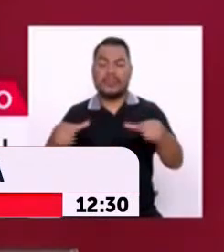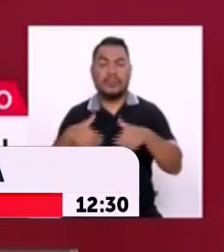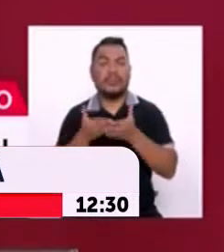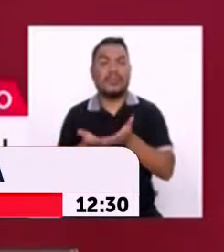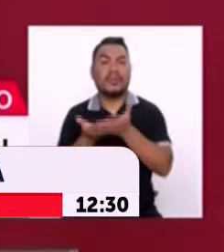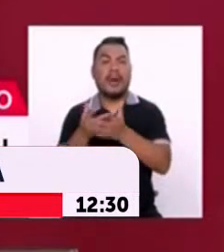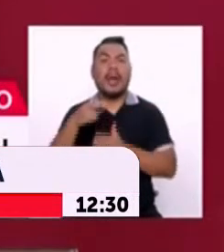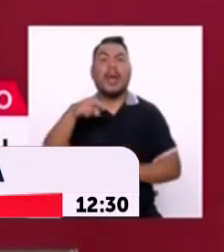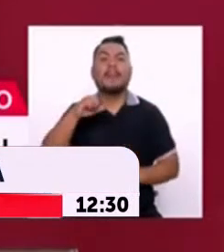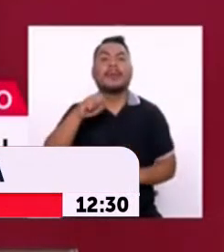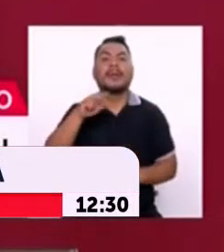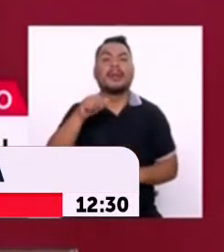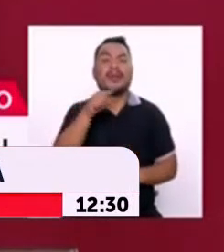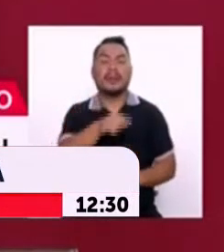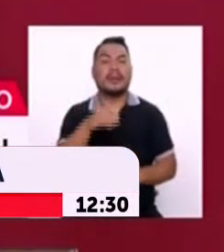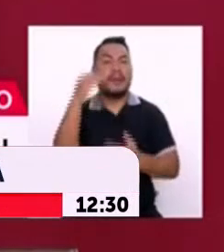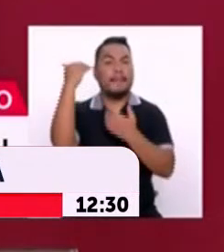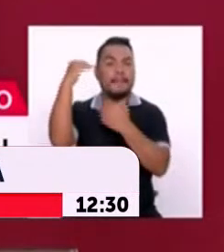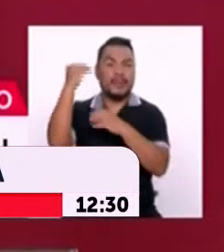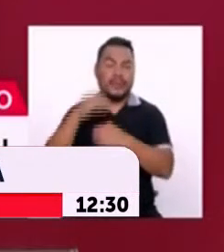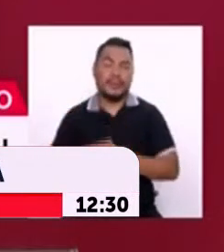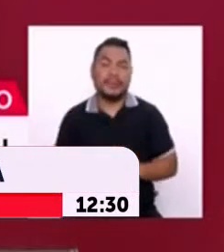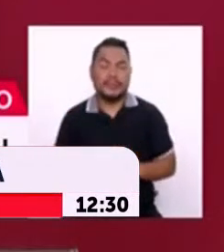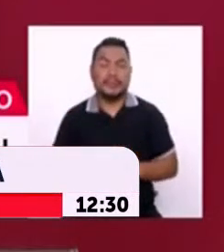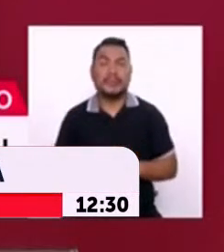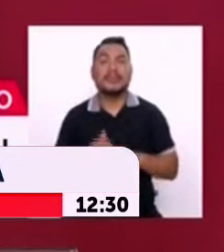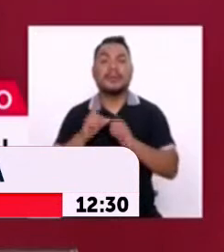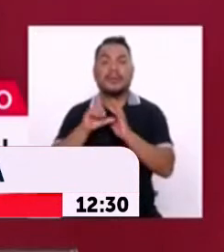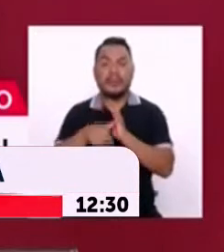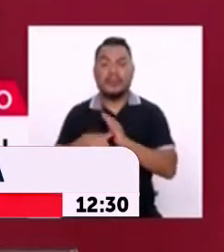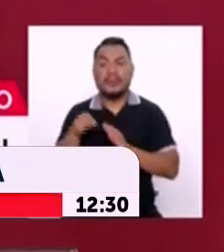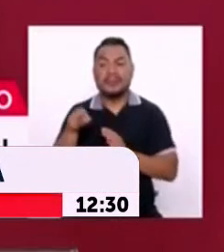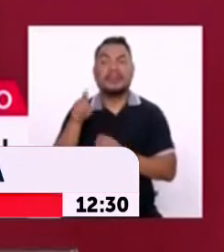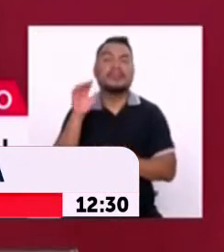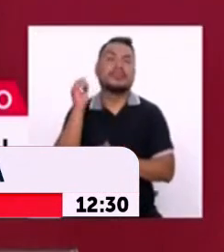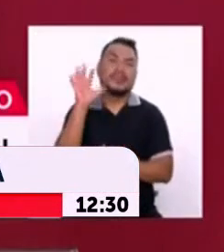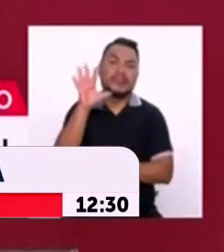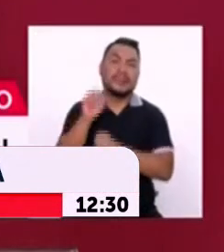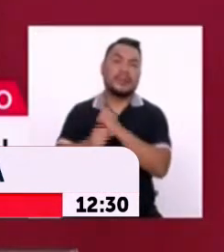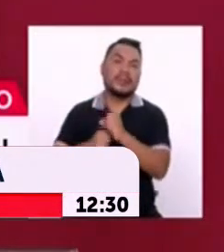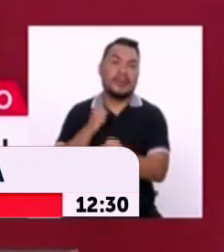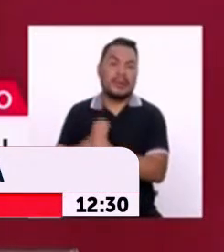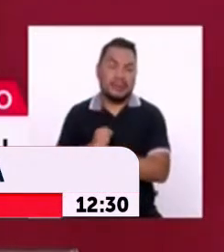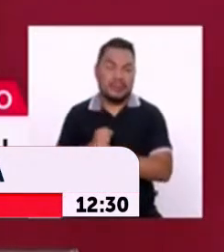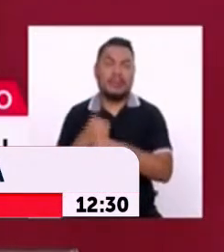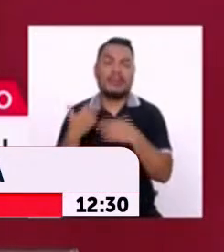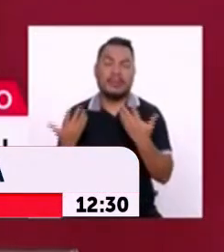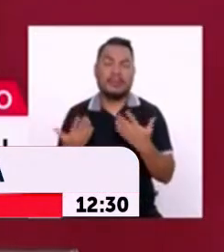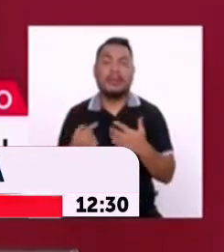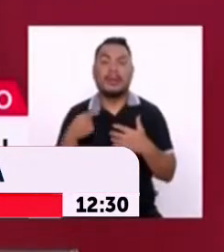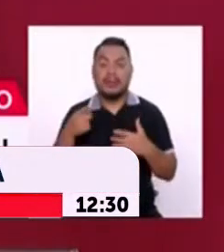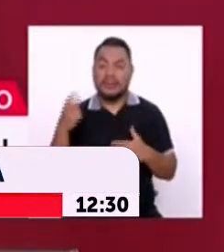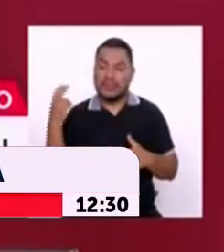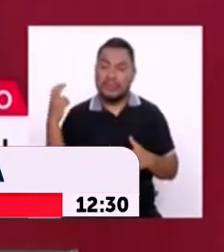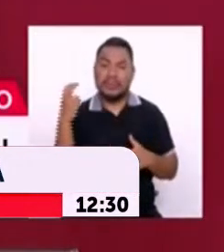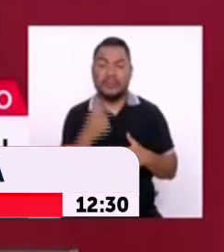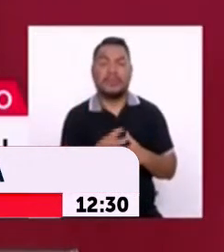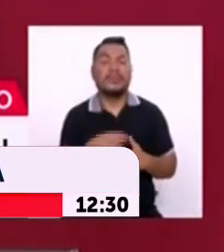terminal portuario de Paita en Piura. Luego de 5 años, el ferrocarril